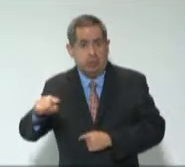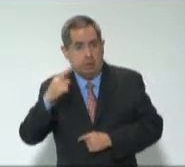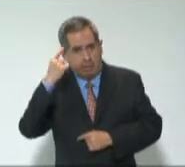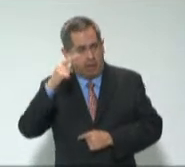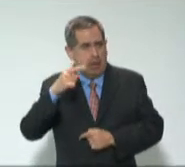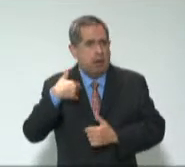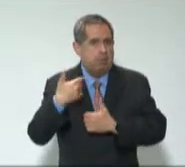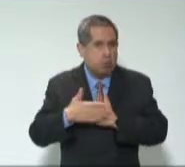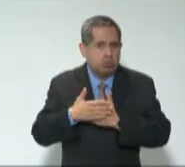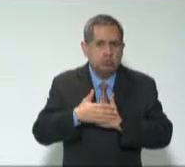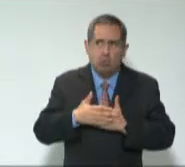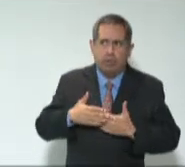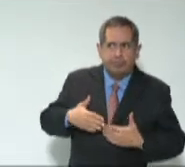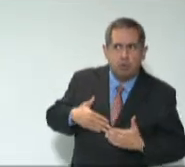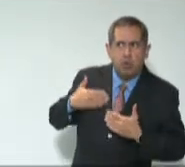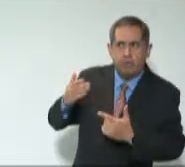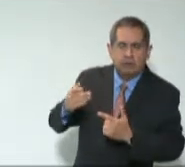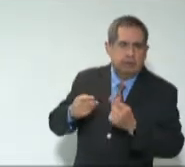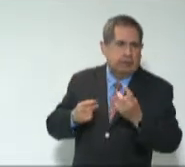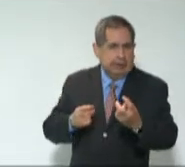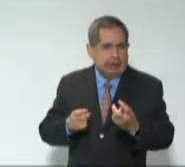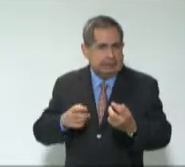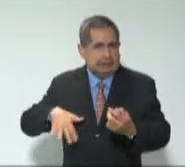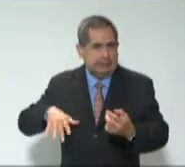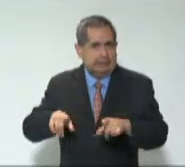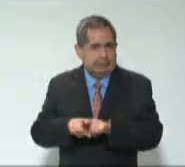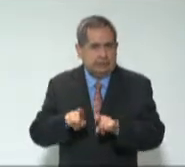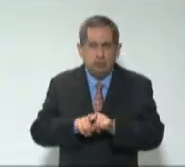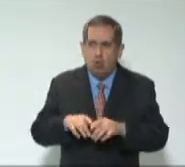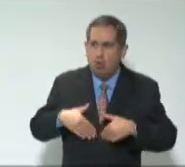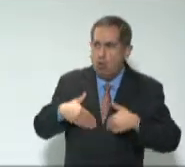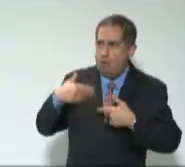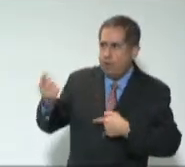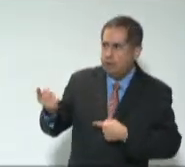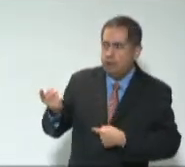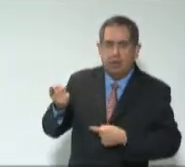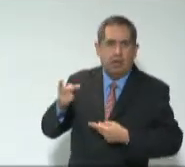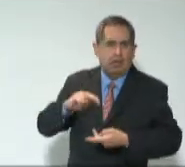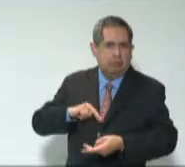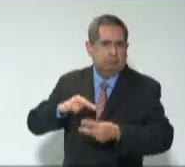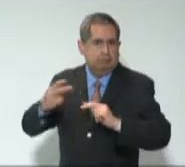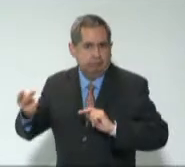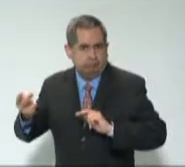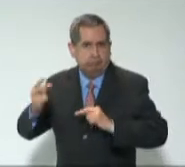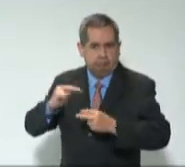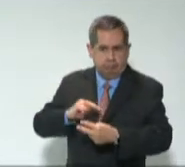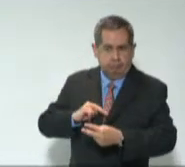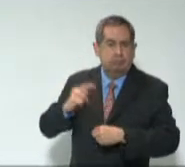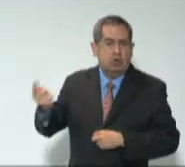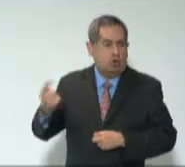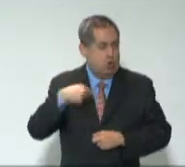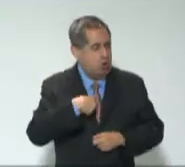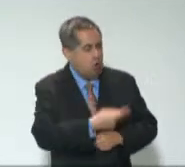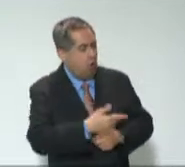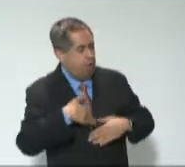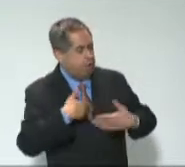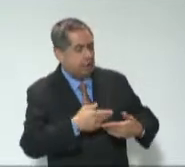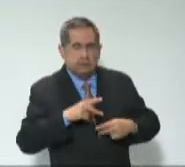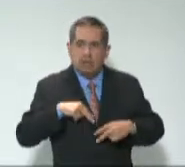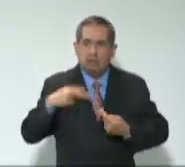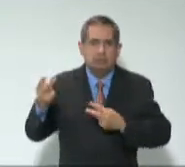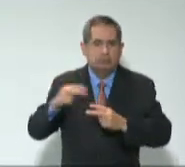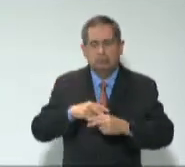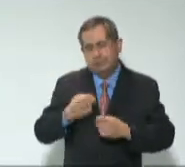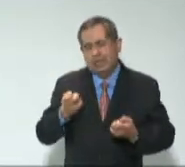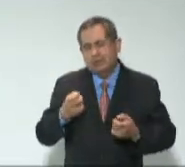confianza y como bien lo dices que sea una confianza mutua de gobierno a sociedad pero también de sociedad a gobierno